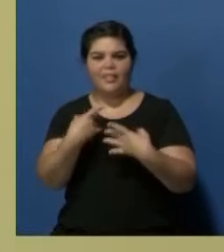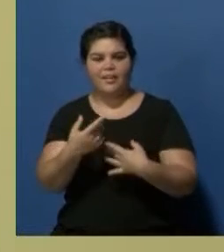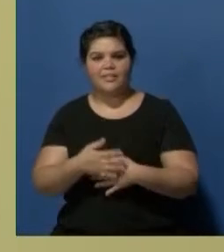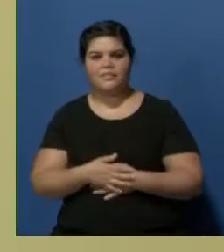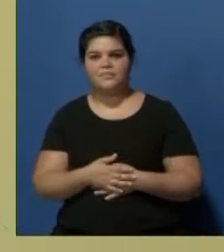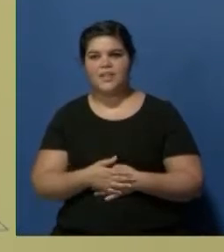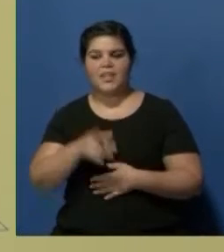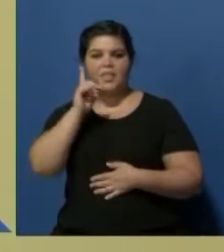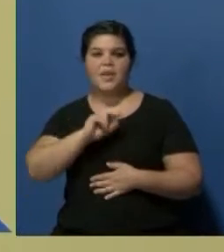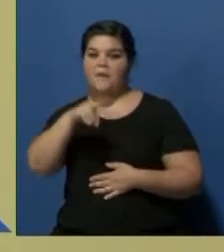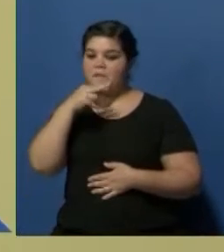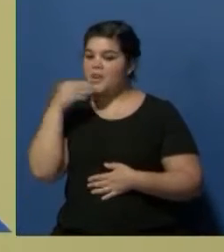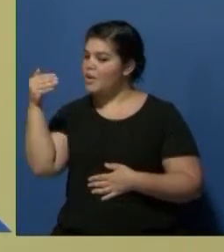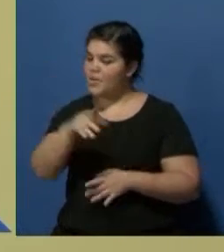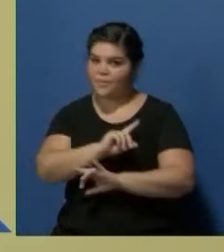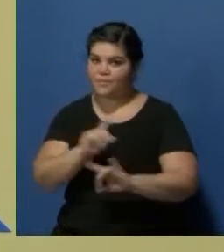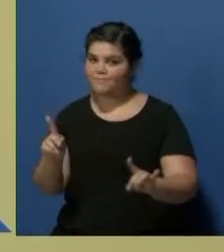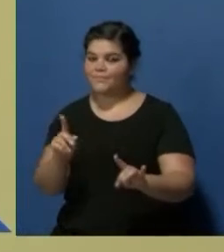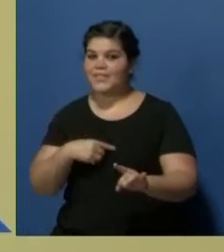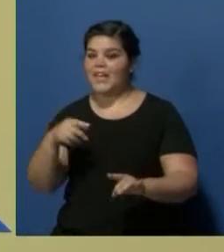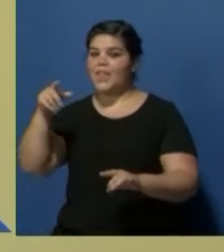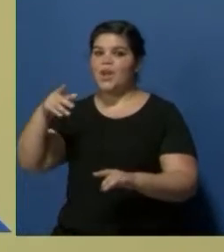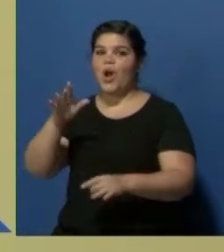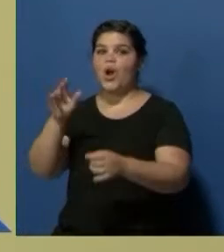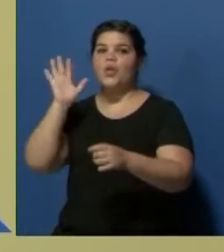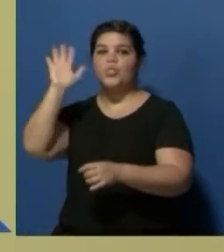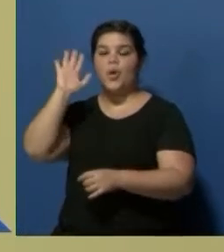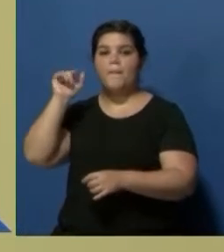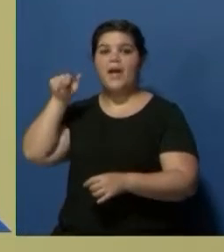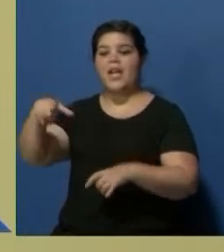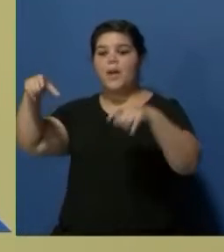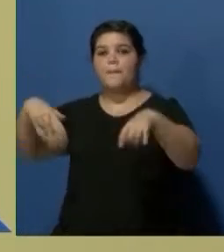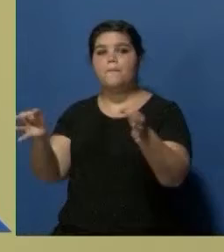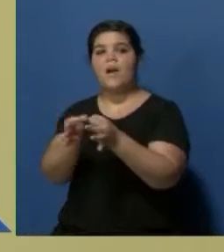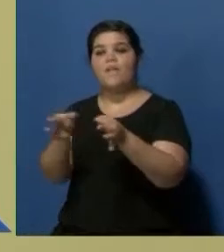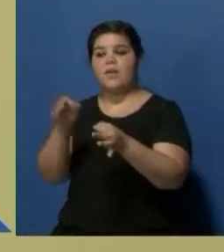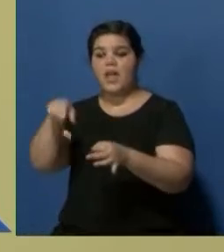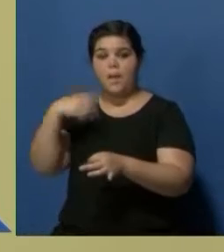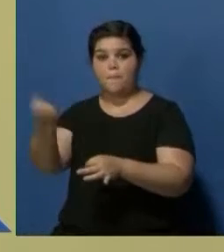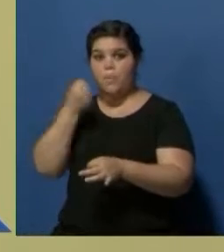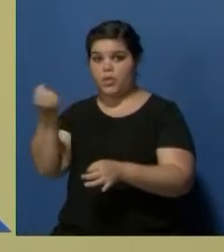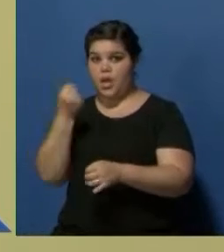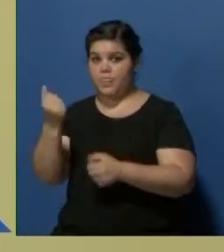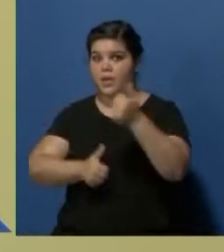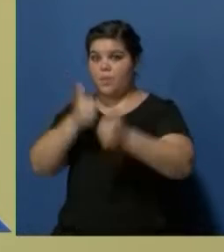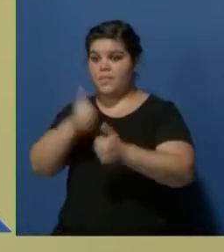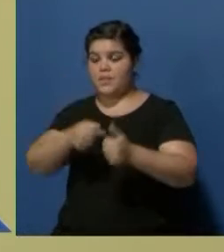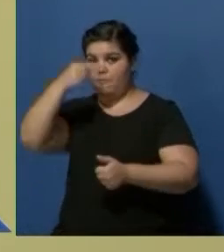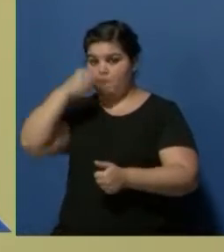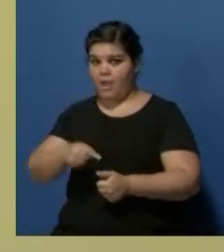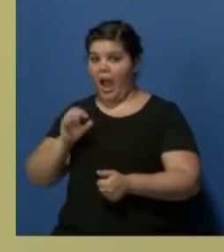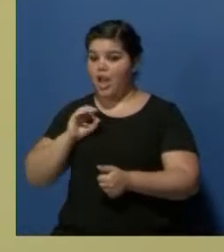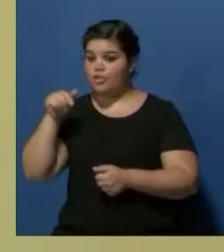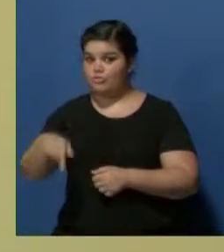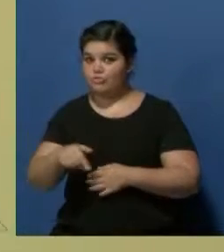viernes no vengo porque juego Godoy Cruz. Así que a eso me refiero. Haremos transmisiones desde el Estadio Malvinas porque es un partido importante con Gimnasia y cierra el año. Me parece muy